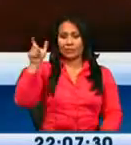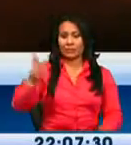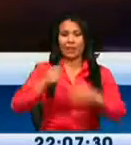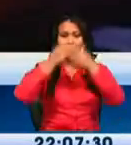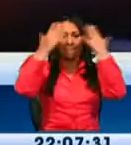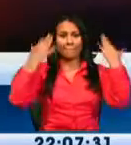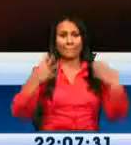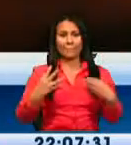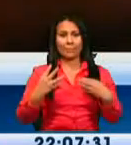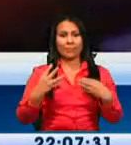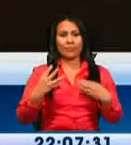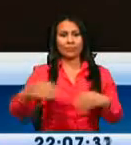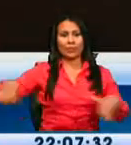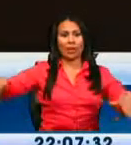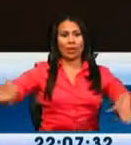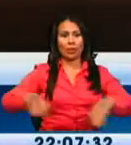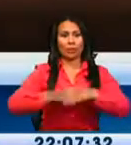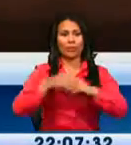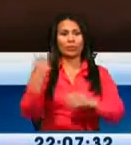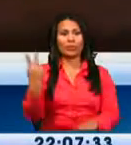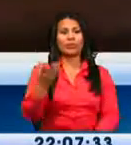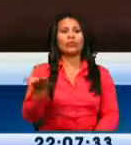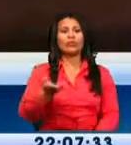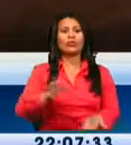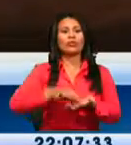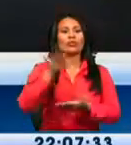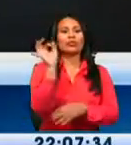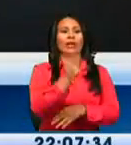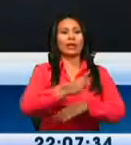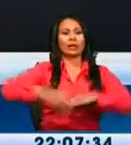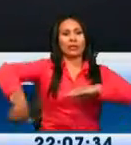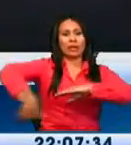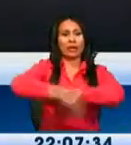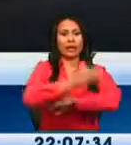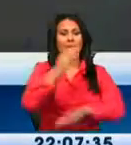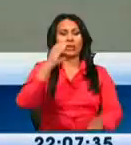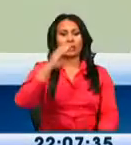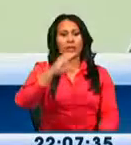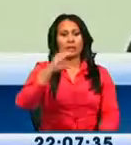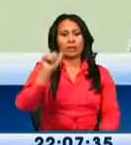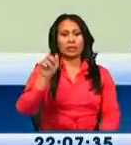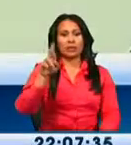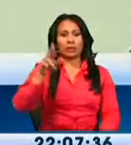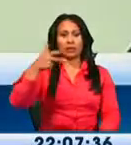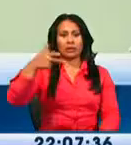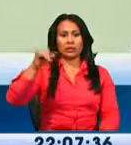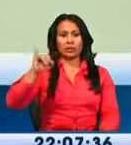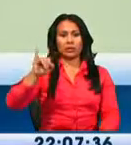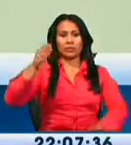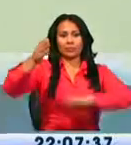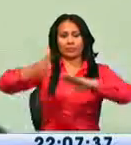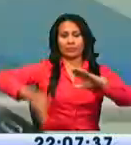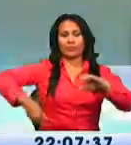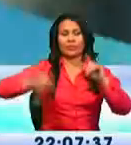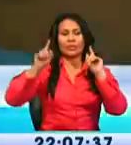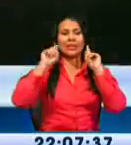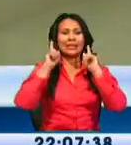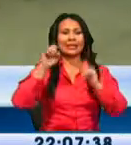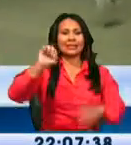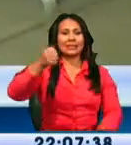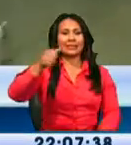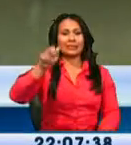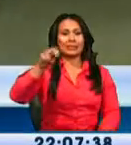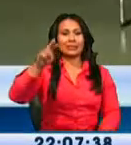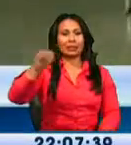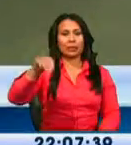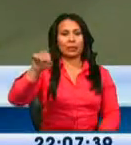Los dejaron abandonados en la calle San Martín, entre Carchi y Tungurahua. Vino una asistencia penal internacional de